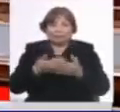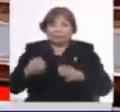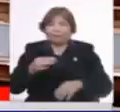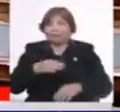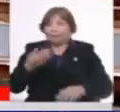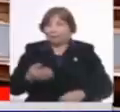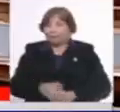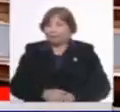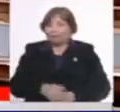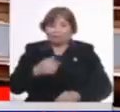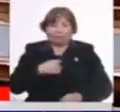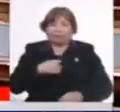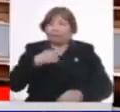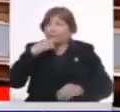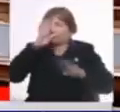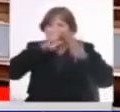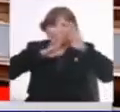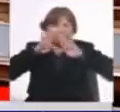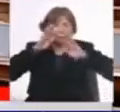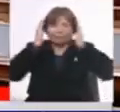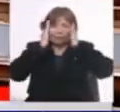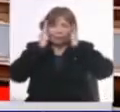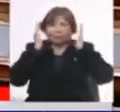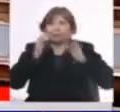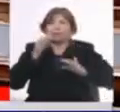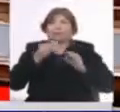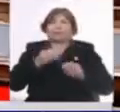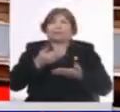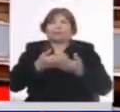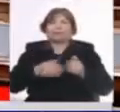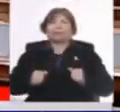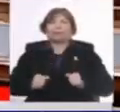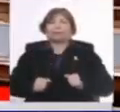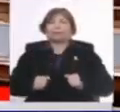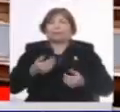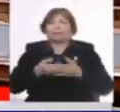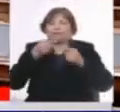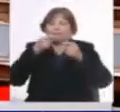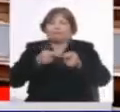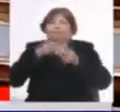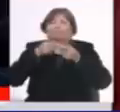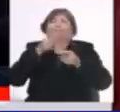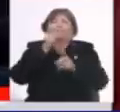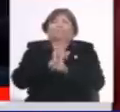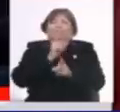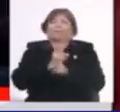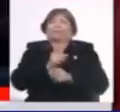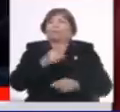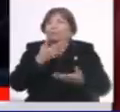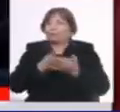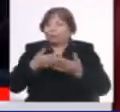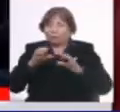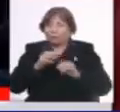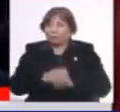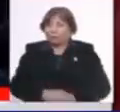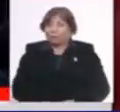del ministerio. Yo he estado muy preocupado por la inseguridad ciudadana. He insistido permanentemente sobre